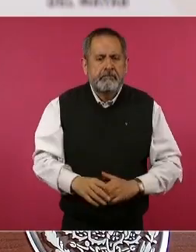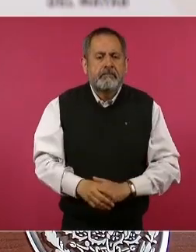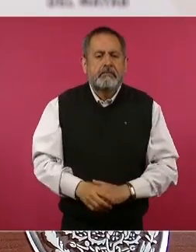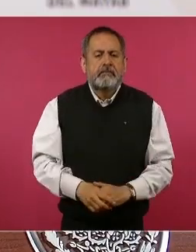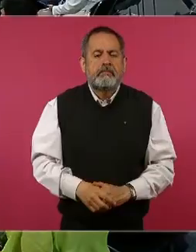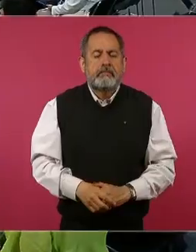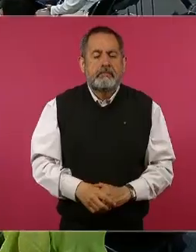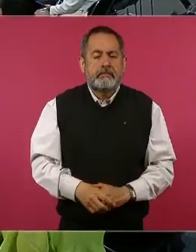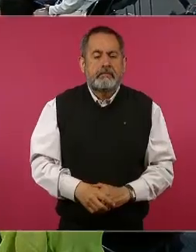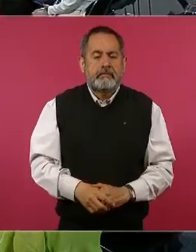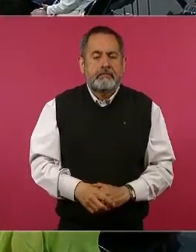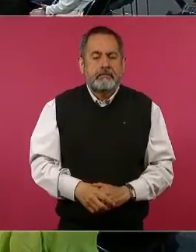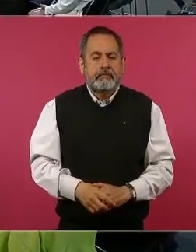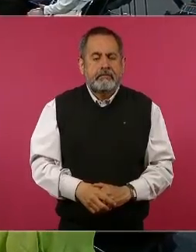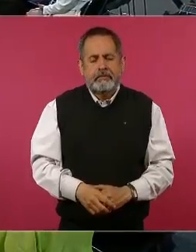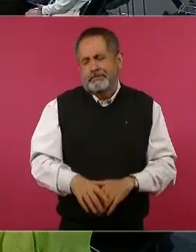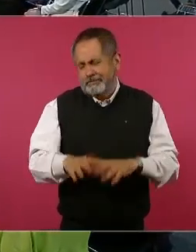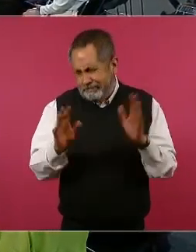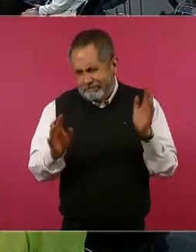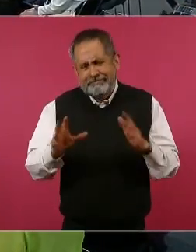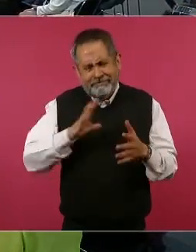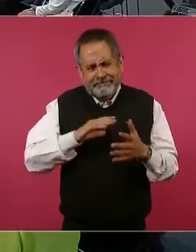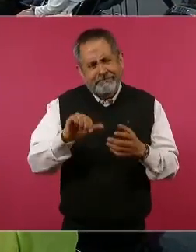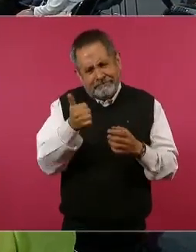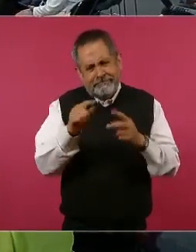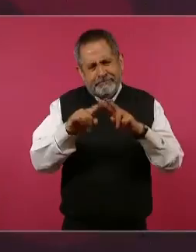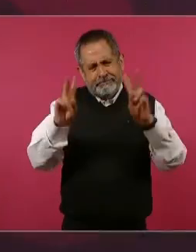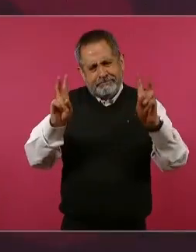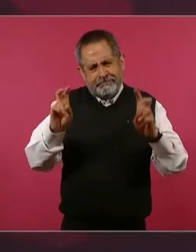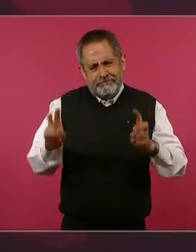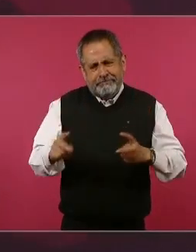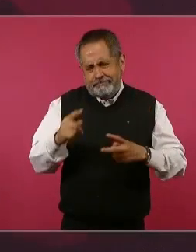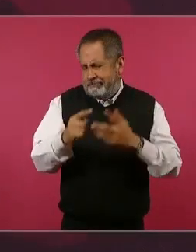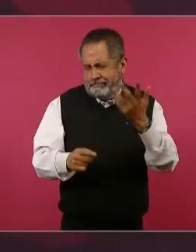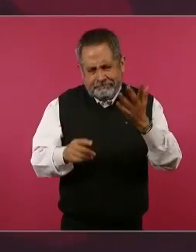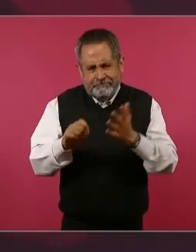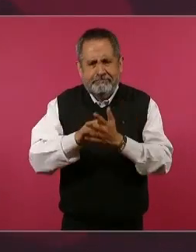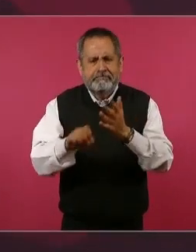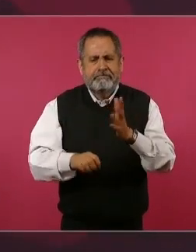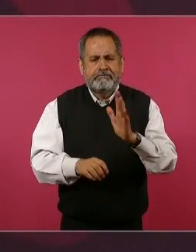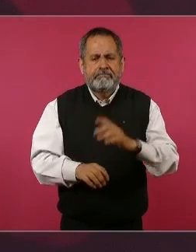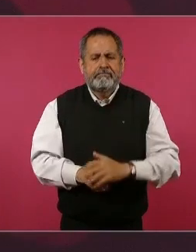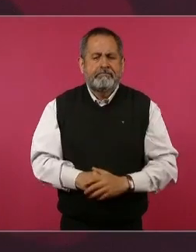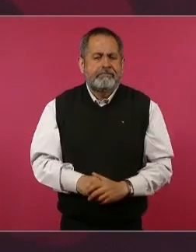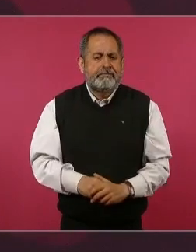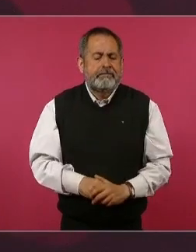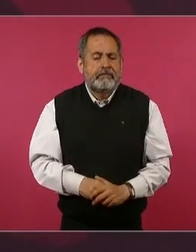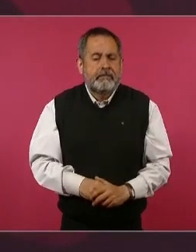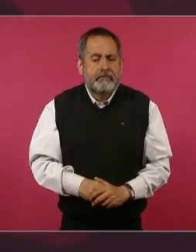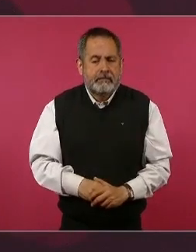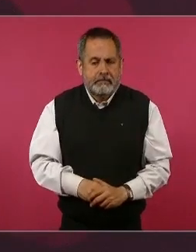¿Para qué se va a hacer si finalmente…? No, hay otros temas, por ejemplo,